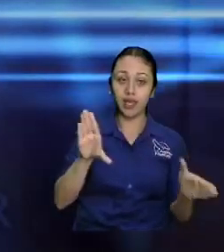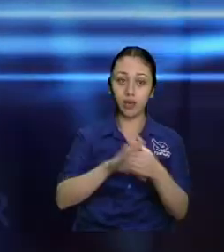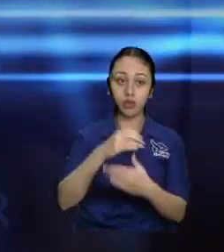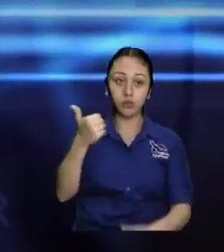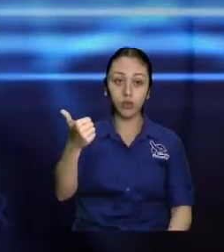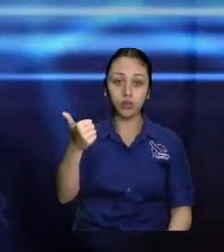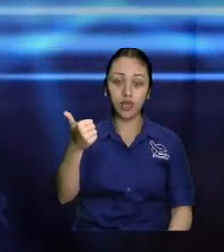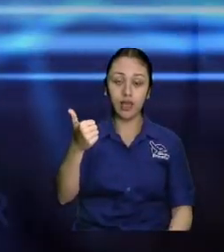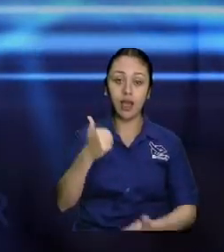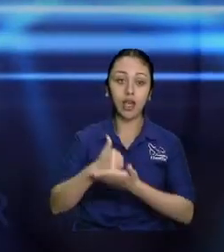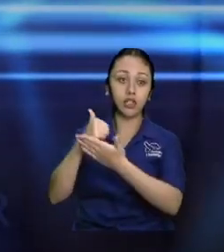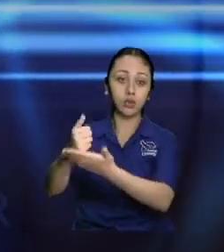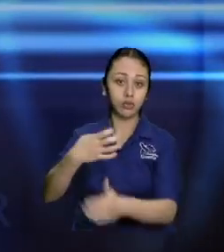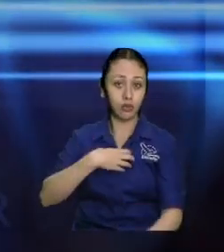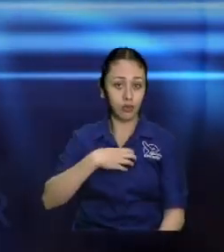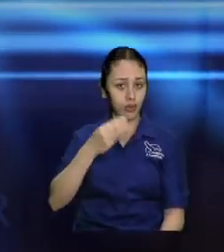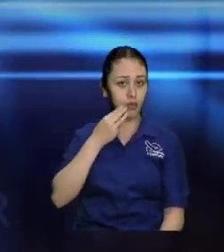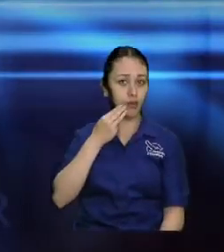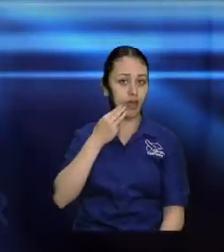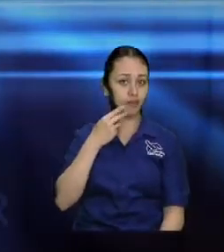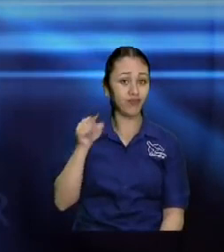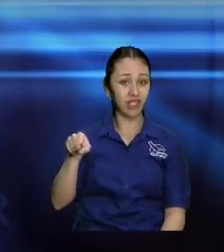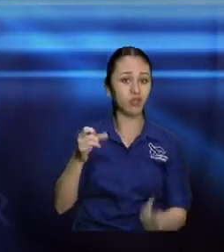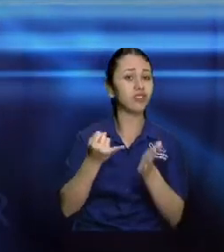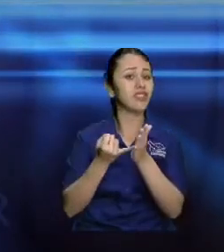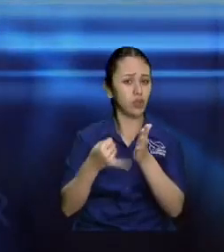injusto. No sea injusto.